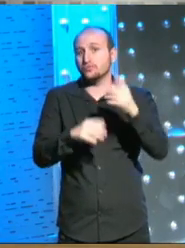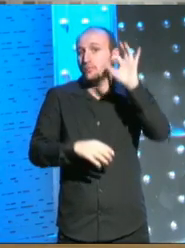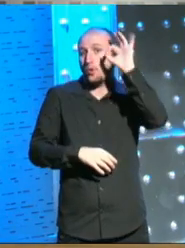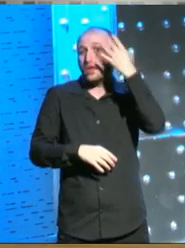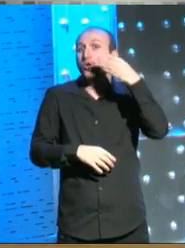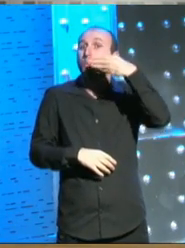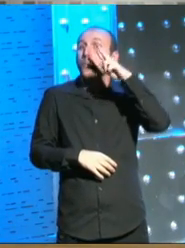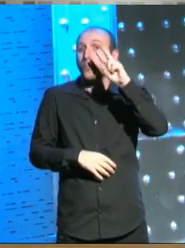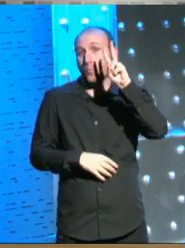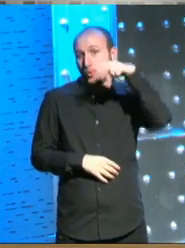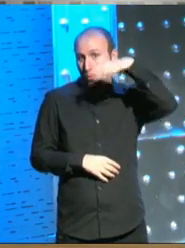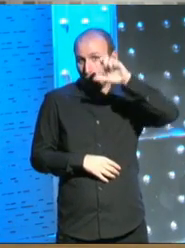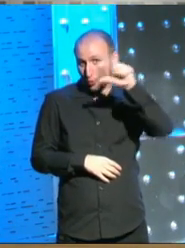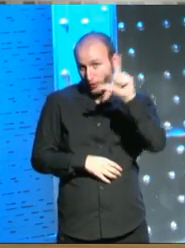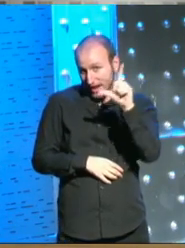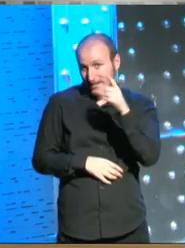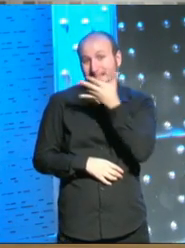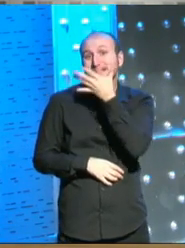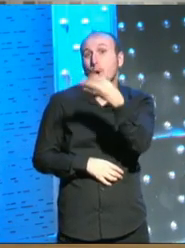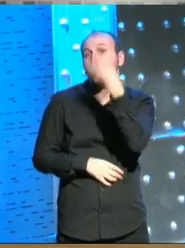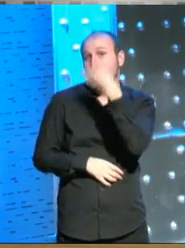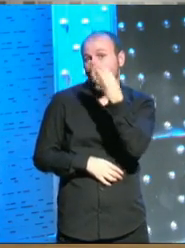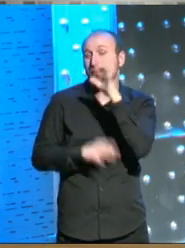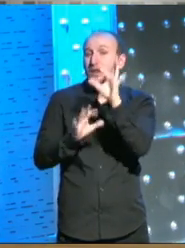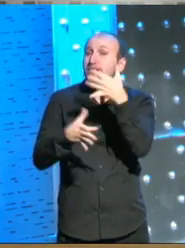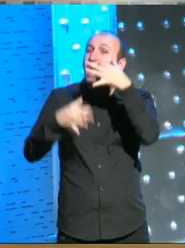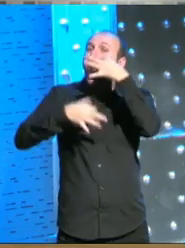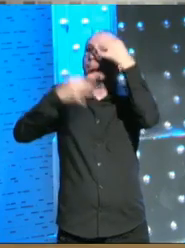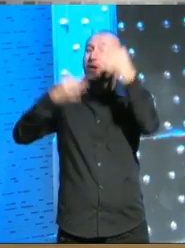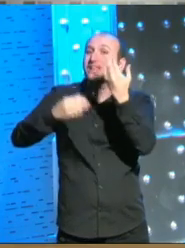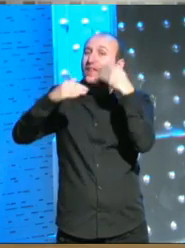Buñuel, aunque efectivamente hay una verdad implícita, y es que él se